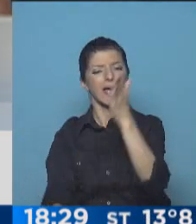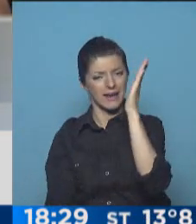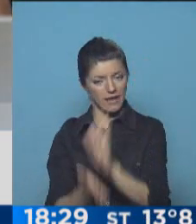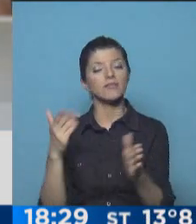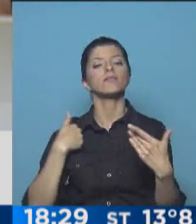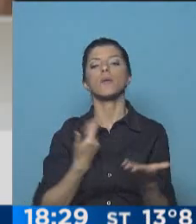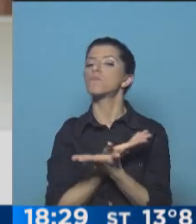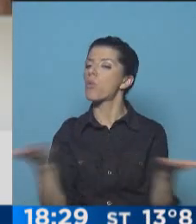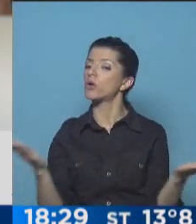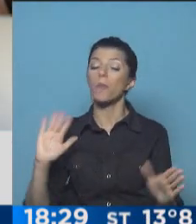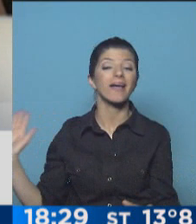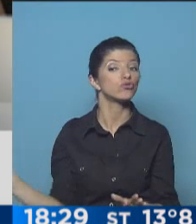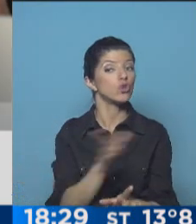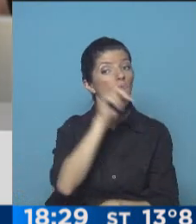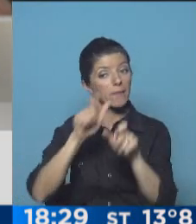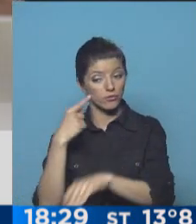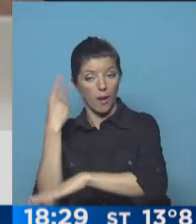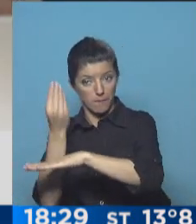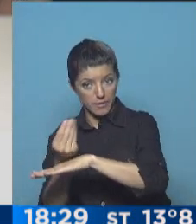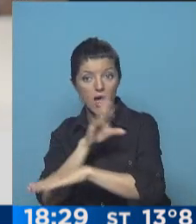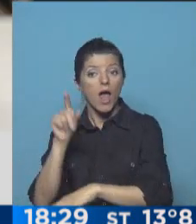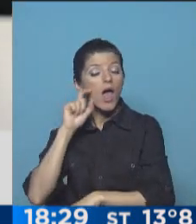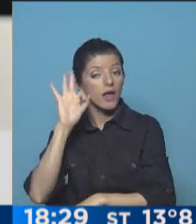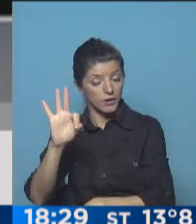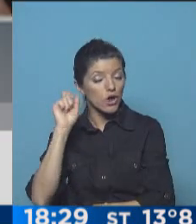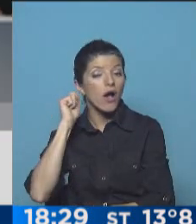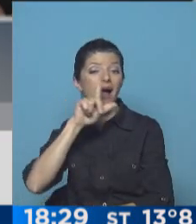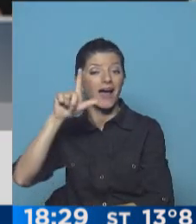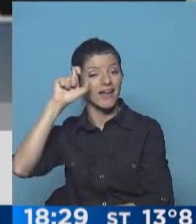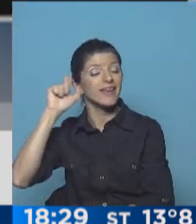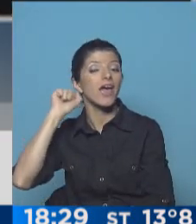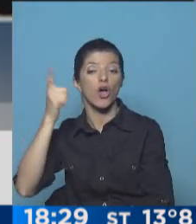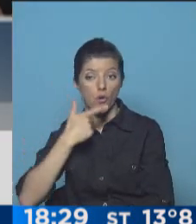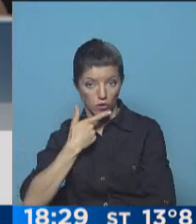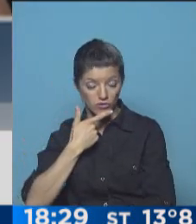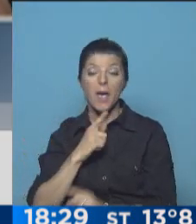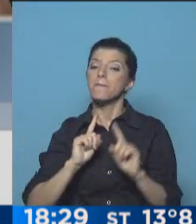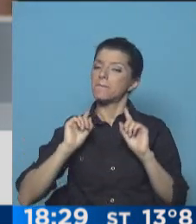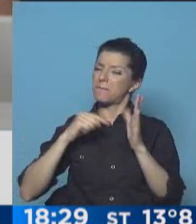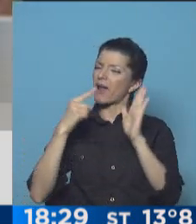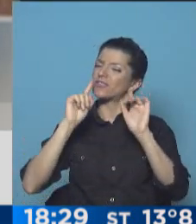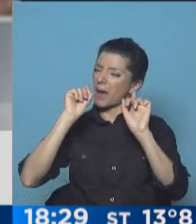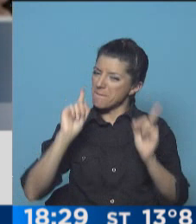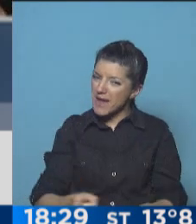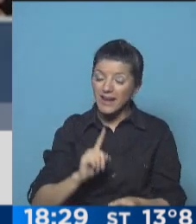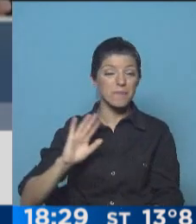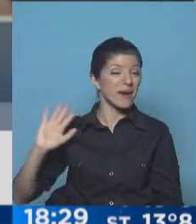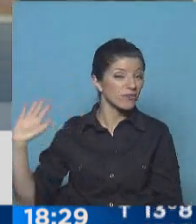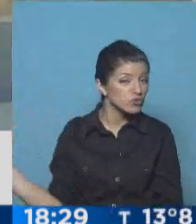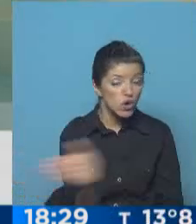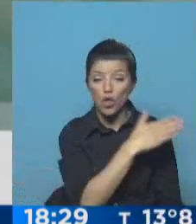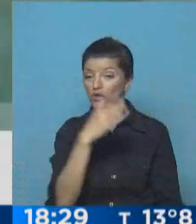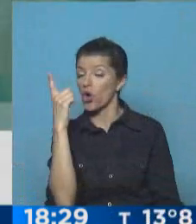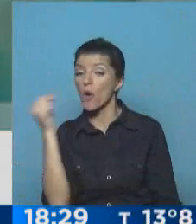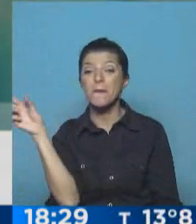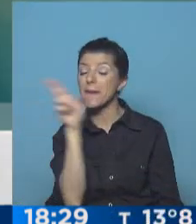público para todos los vecinos de Río Gallegos, pero también este natatorio es para todos y todas,